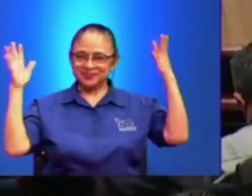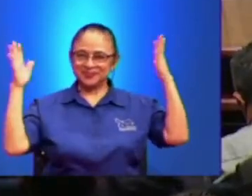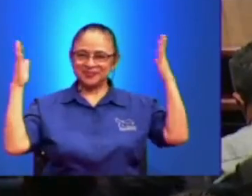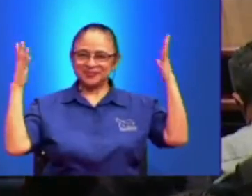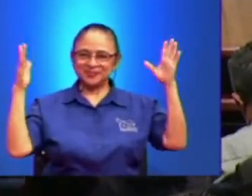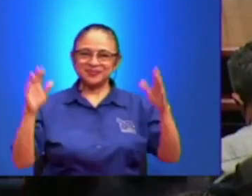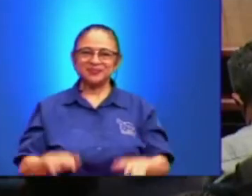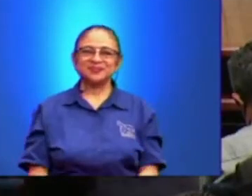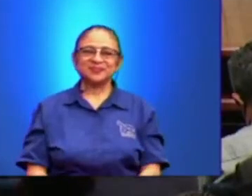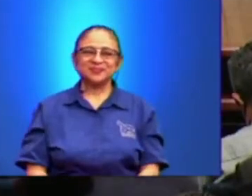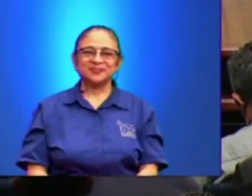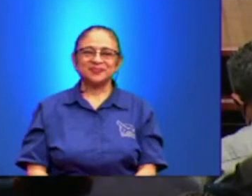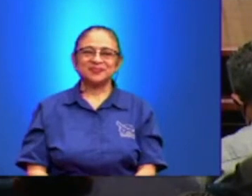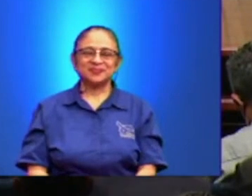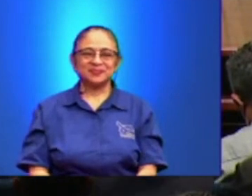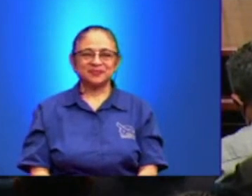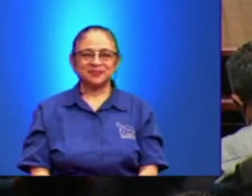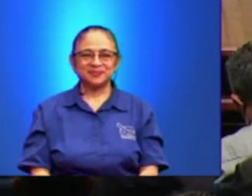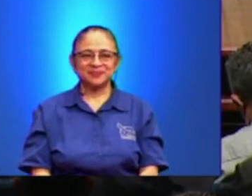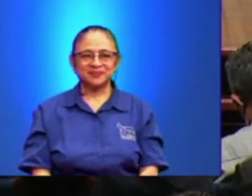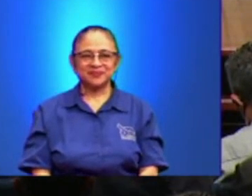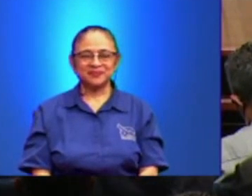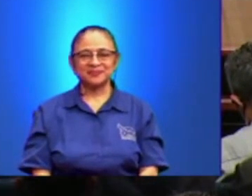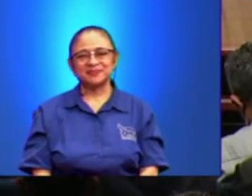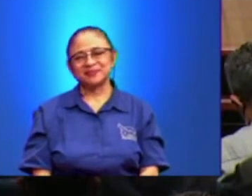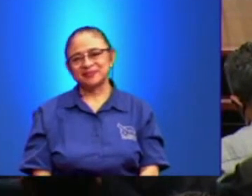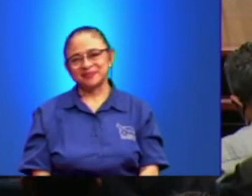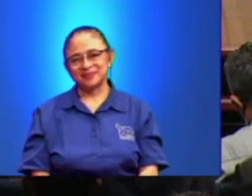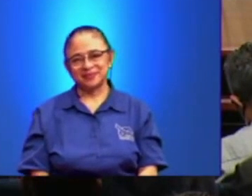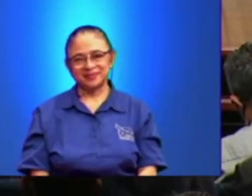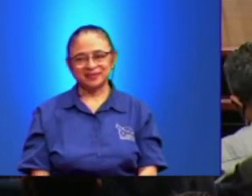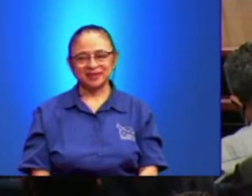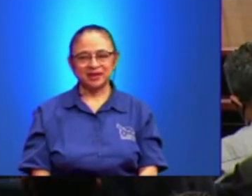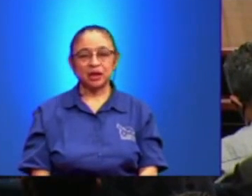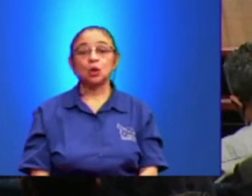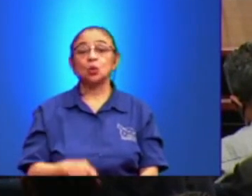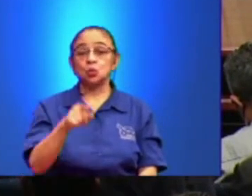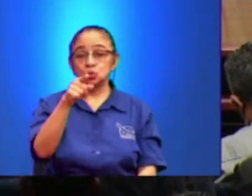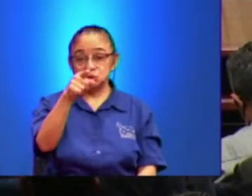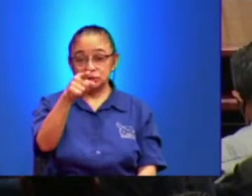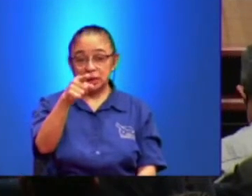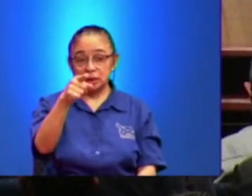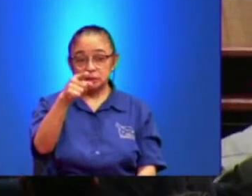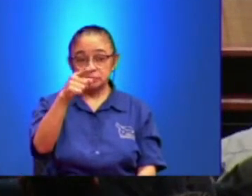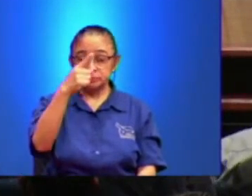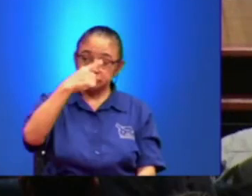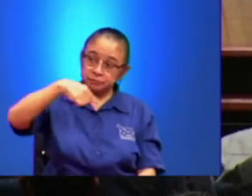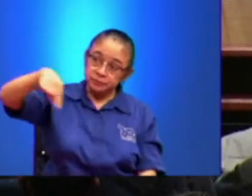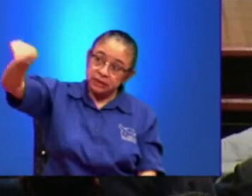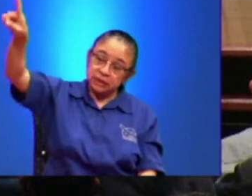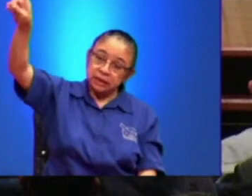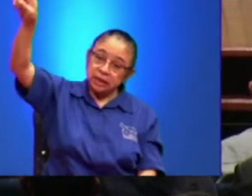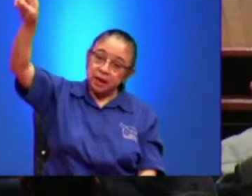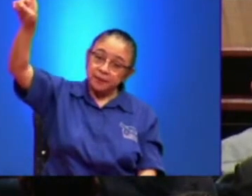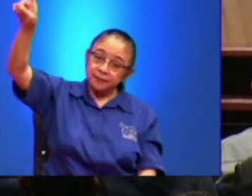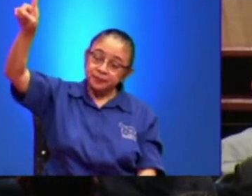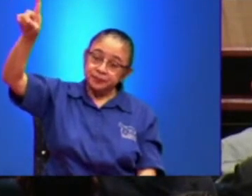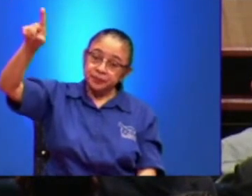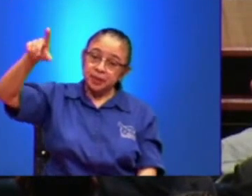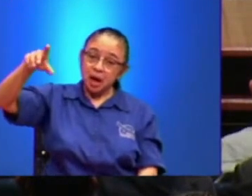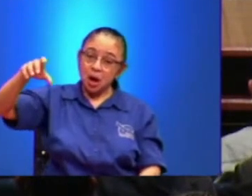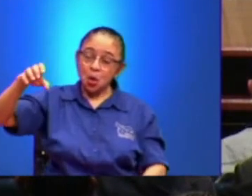desafortunadamente no estadios de aquí pero esa es otra cosa usted diría un estadio cercano